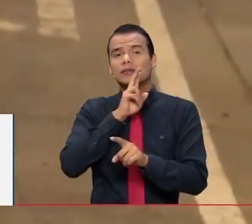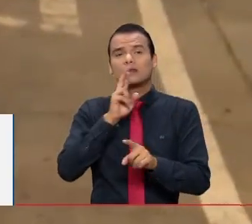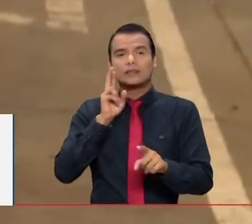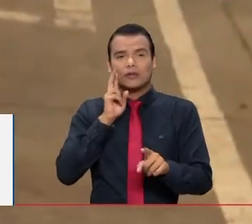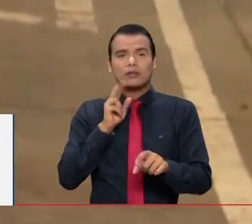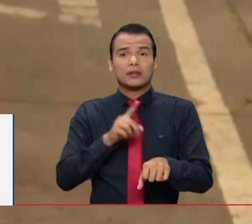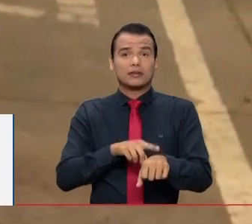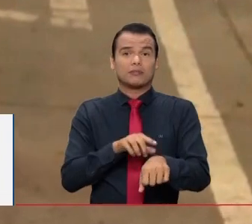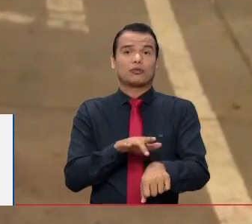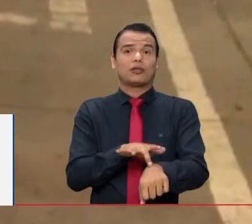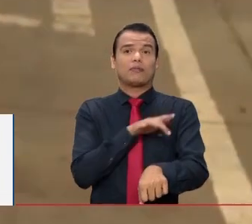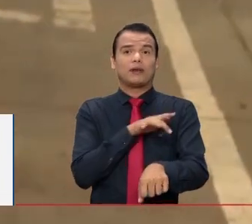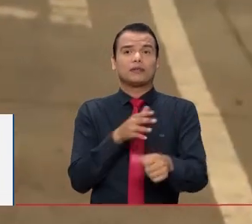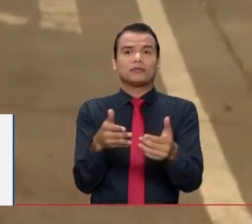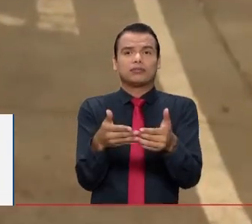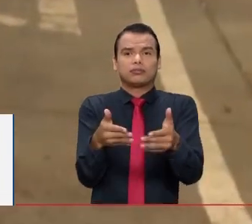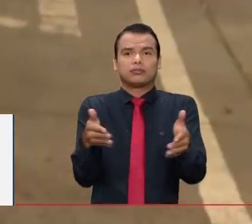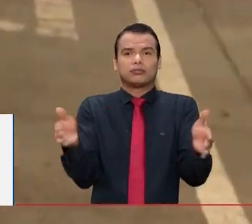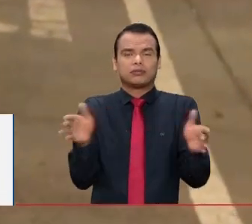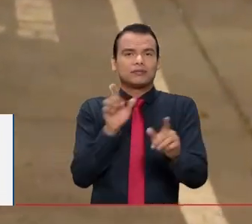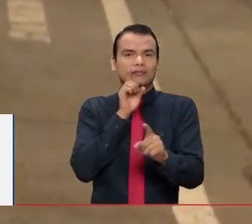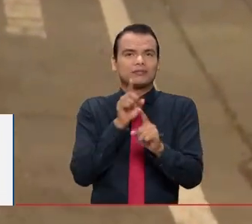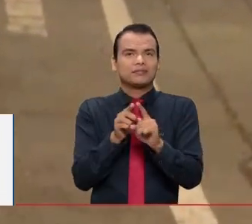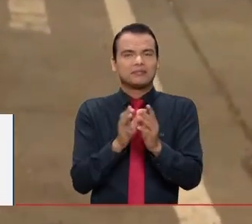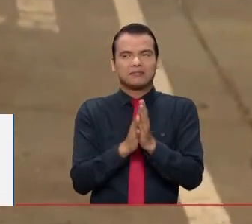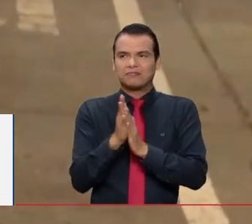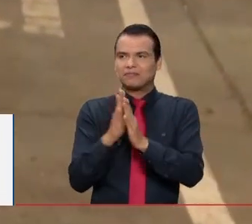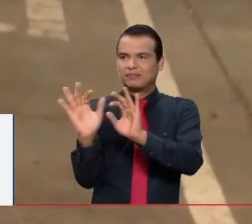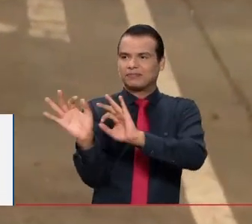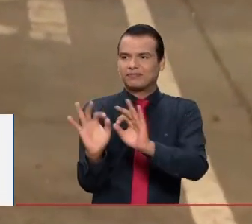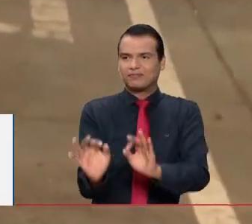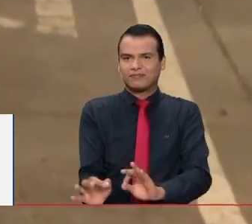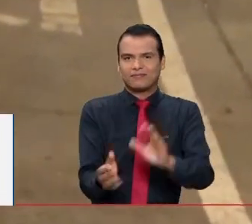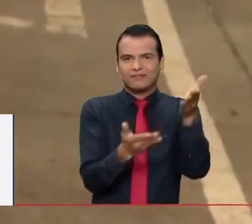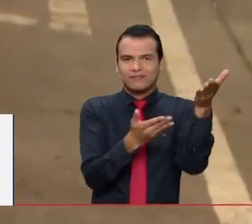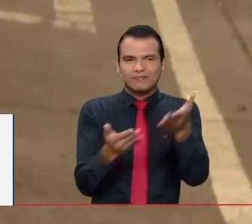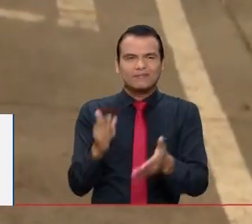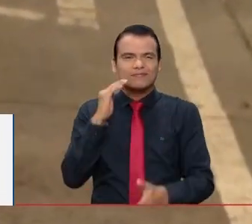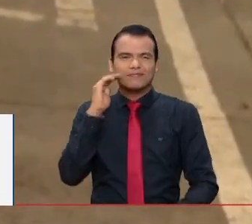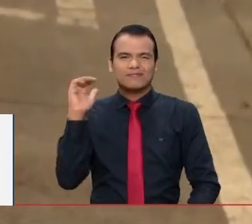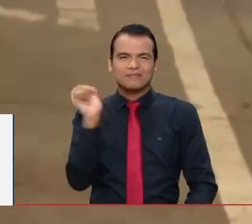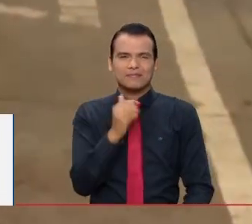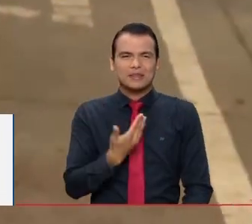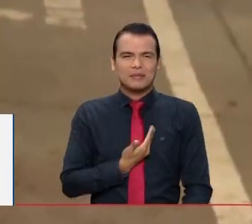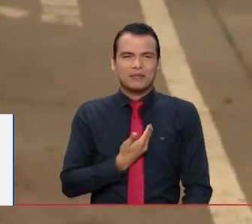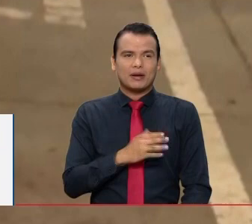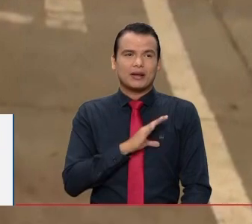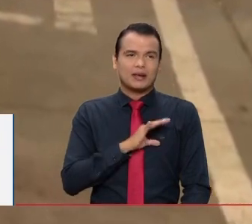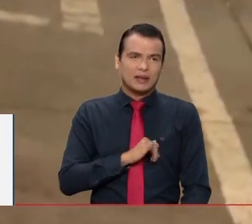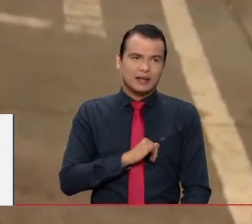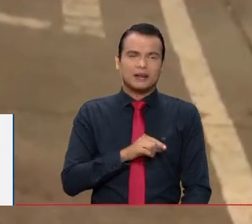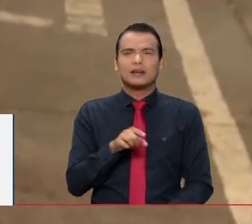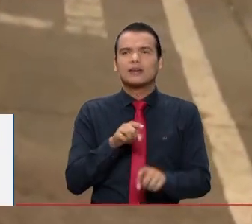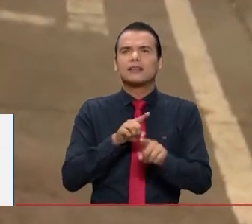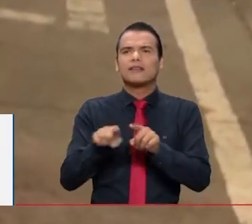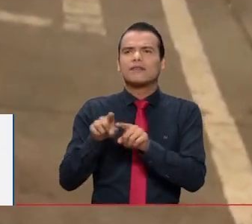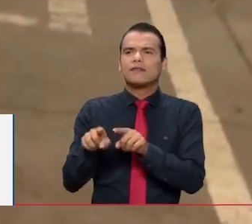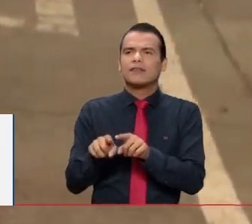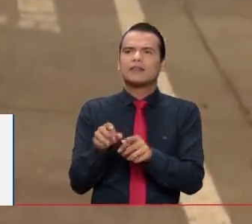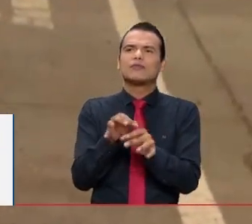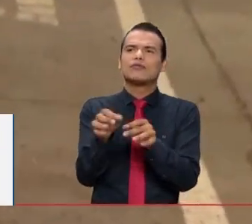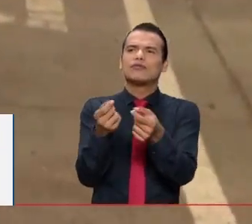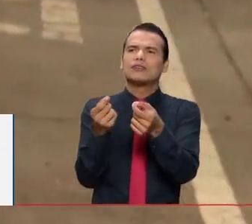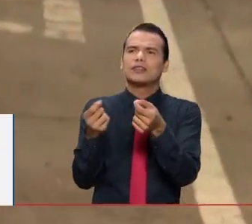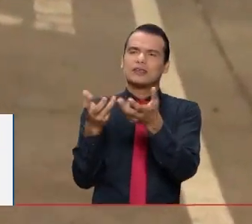abrieron desde muy temprano para vestirse de gala y recibir a todas las mamitas, tanto de Cali como de las zonas aledañas.